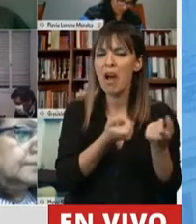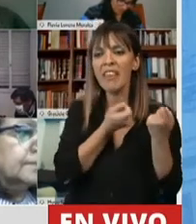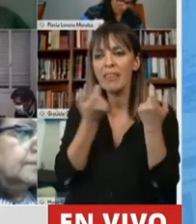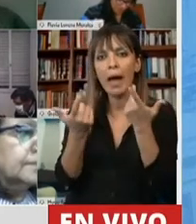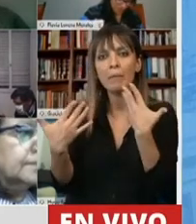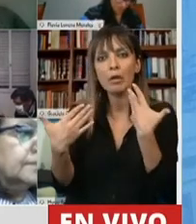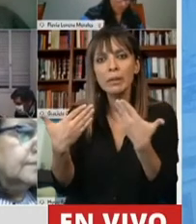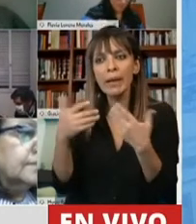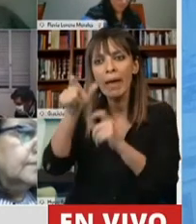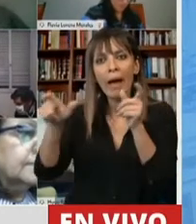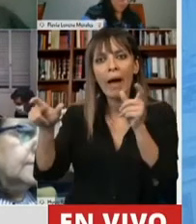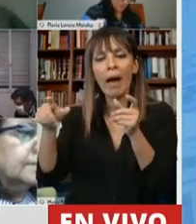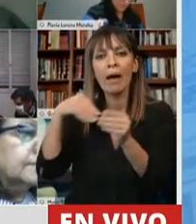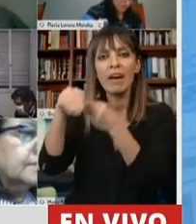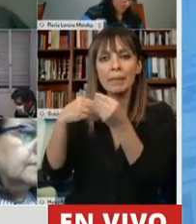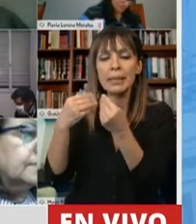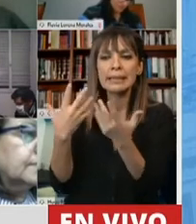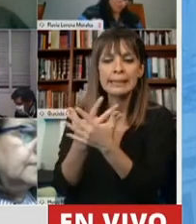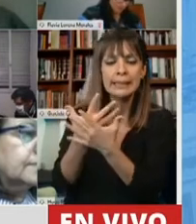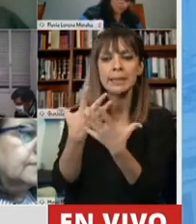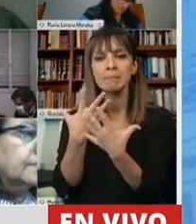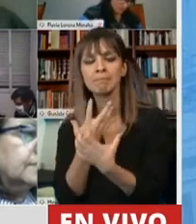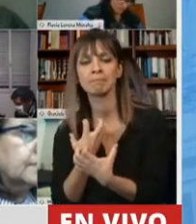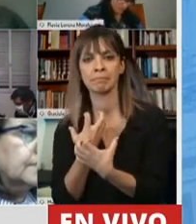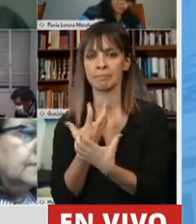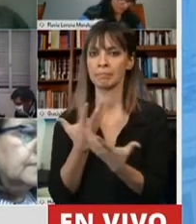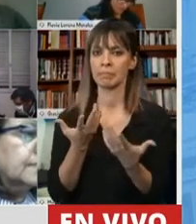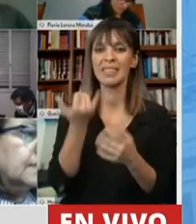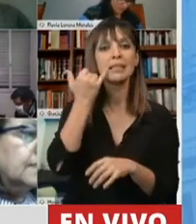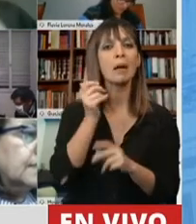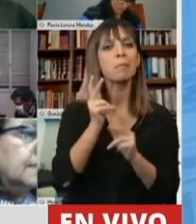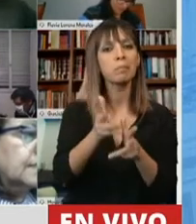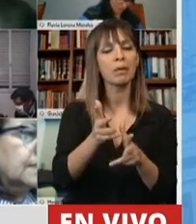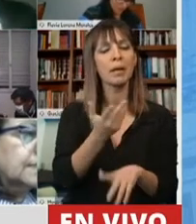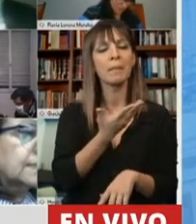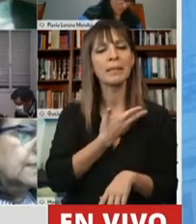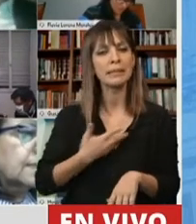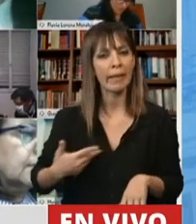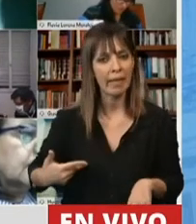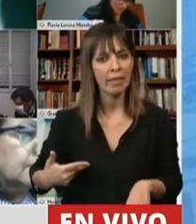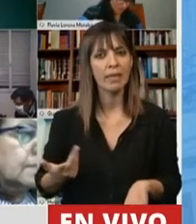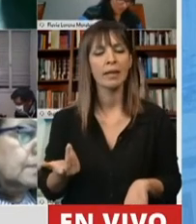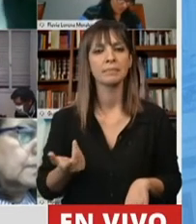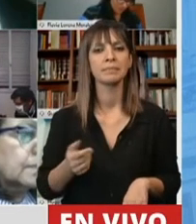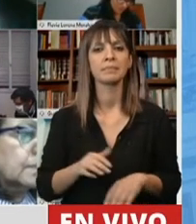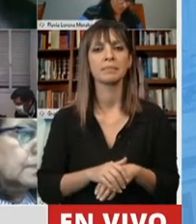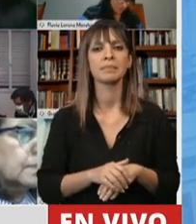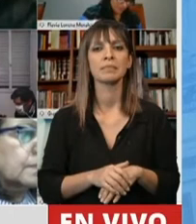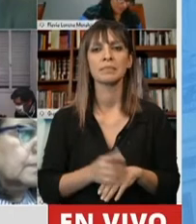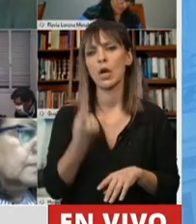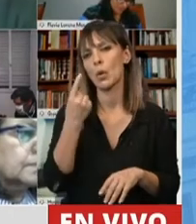muchas familias que hoy están sufriendo y padeciendo. Bien lo decía el presidente en una de